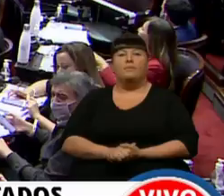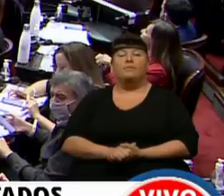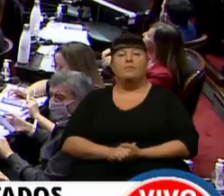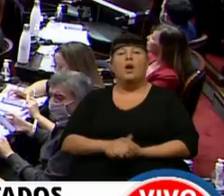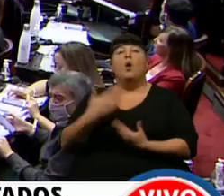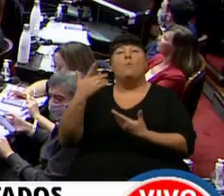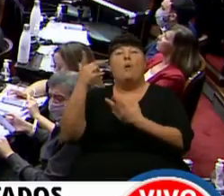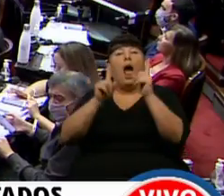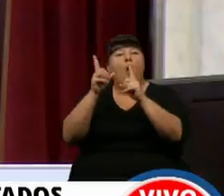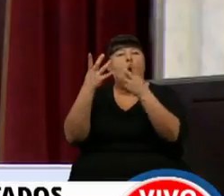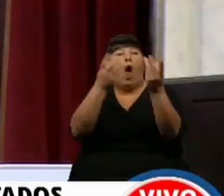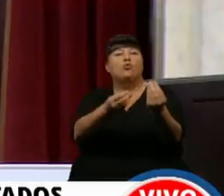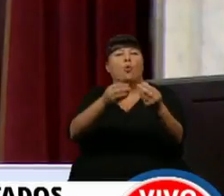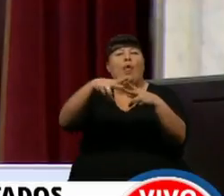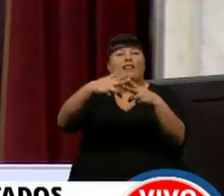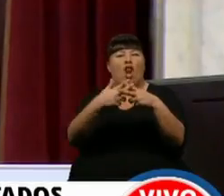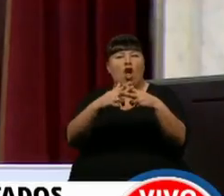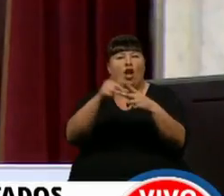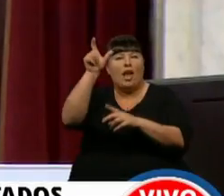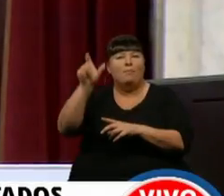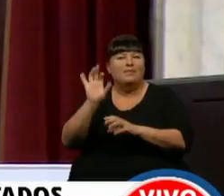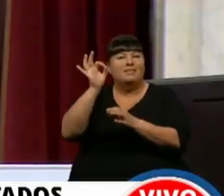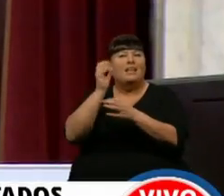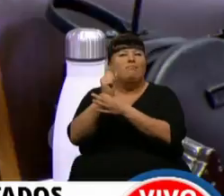si le pueden acercar a un asistente tecnológico